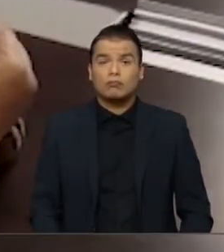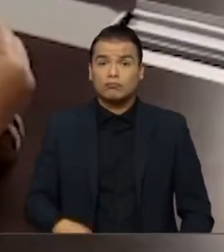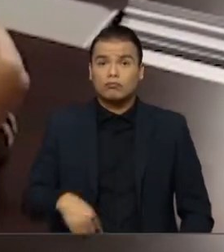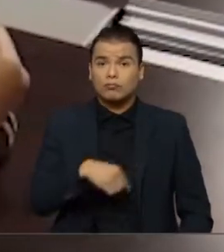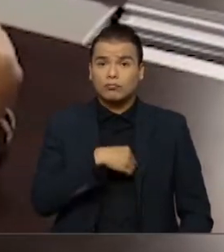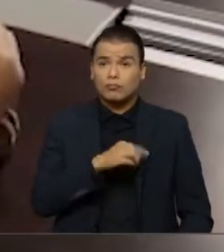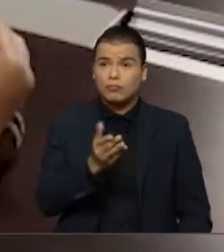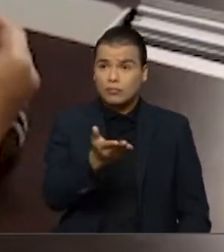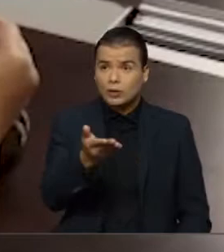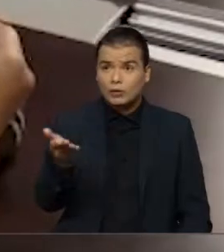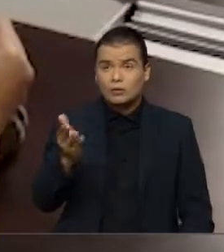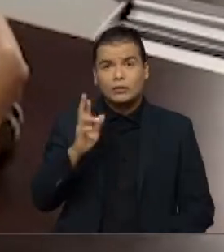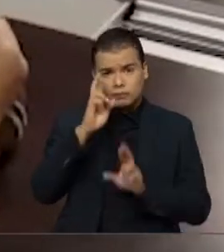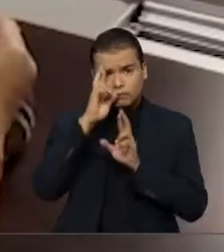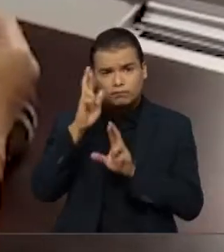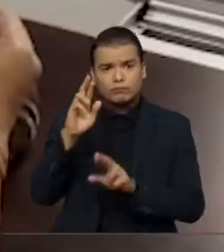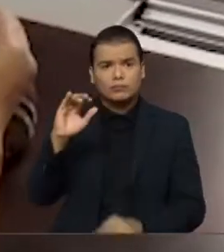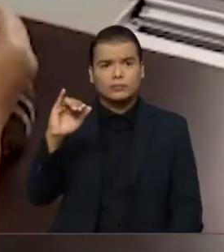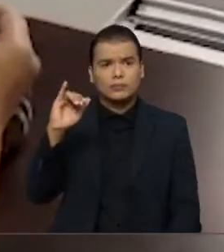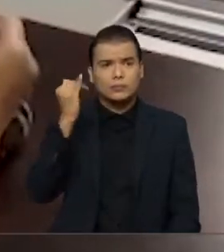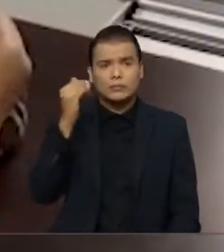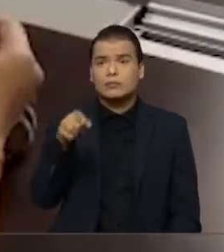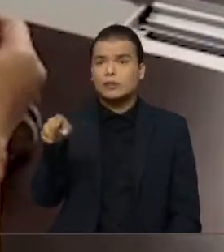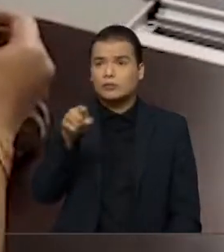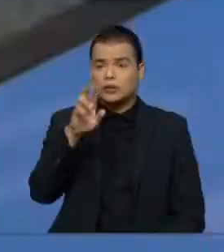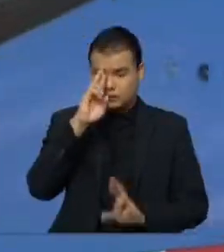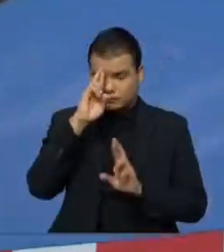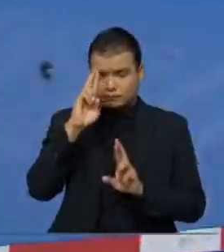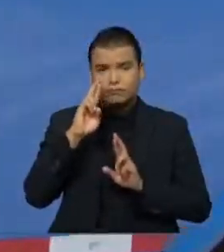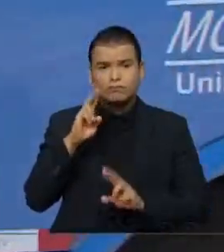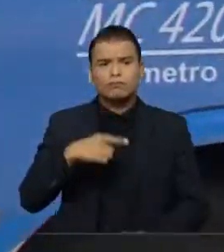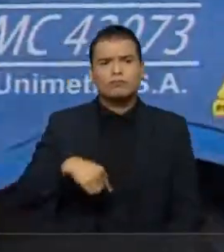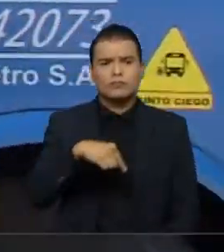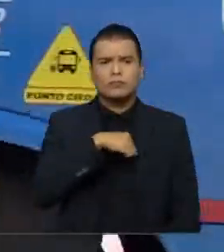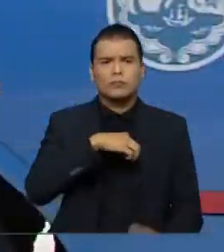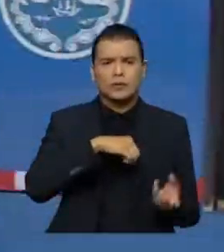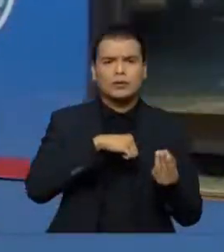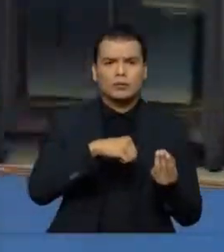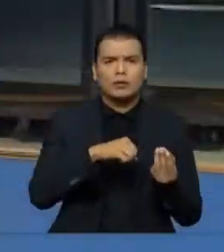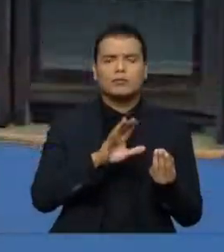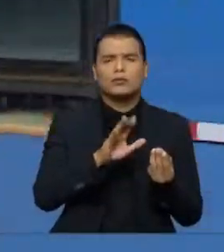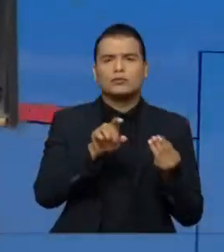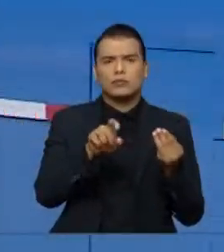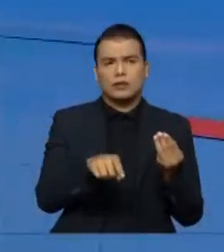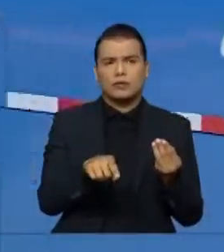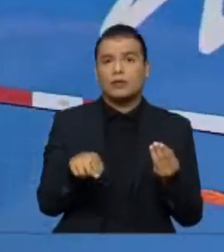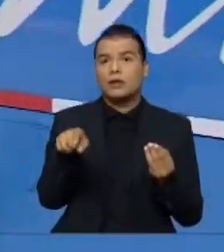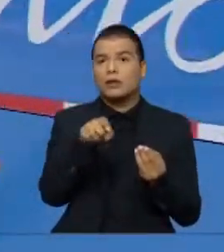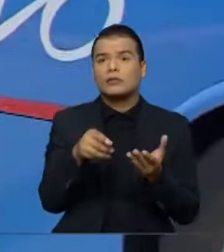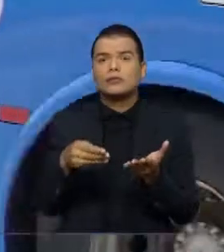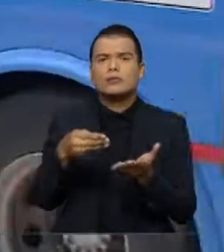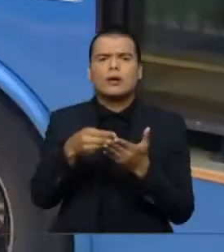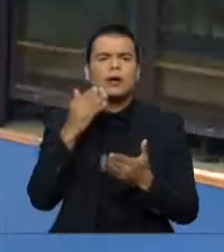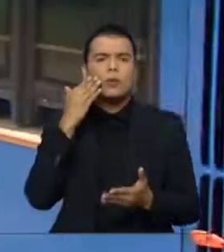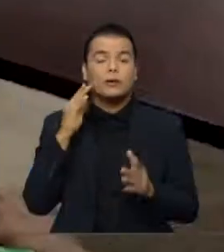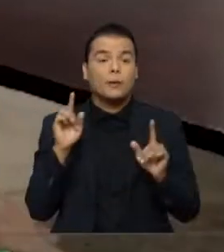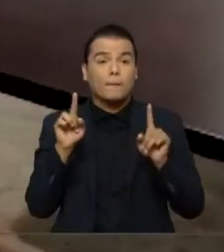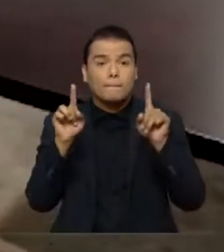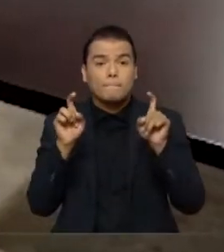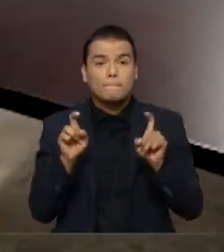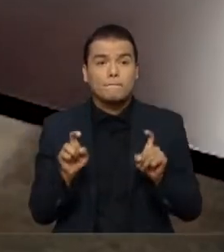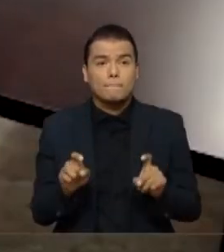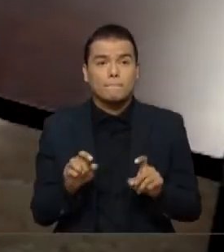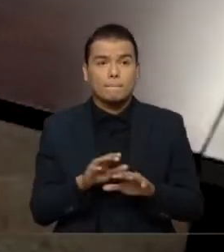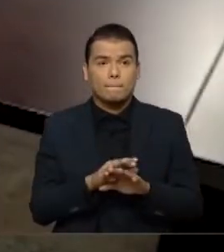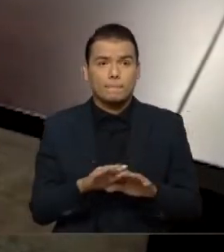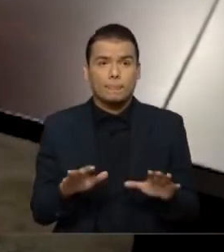estuvimos el respeto hacia la parte sindical Aún es incierto cuando el operador unimetro Se pondrá el día con los pagos durante